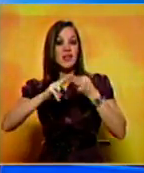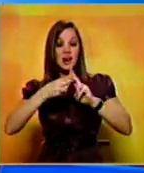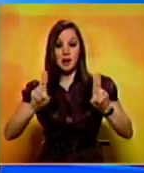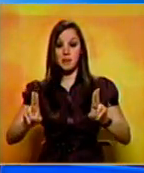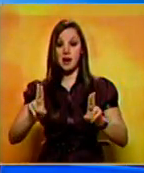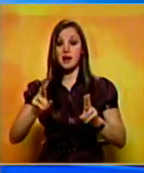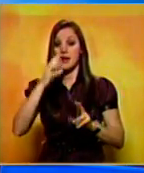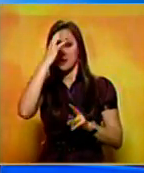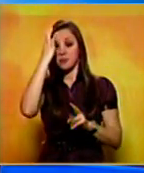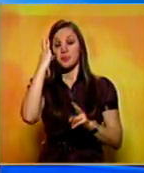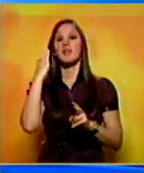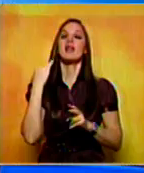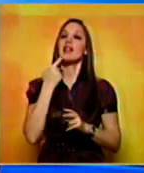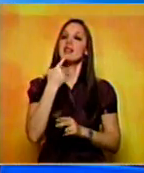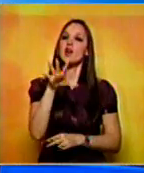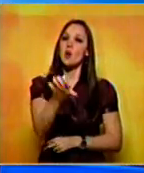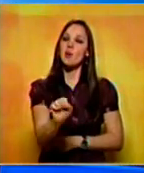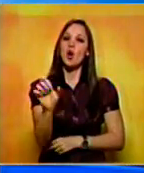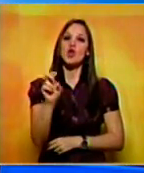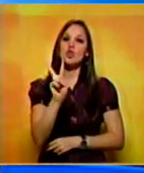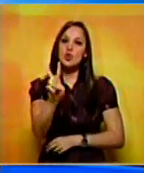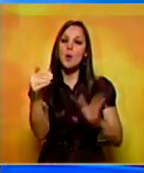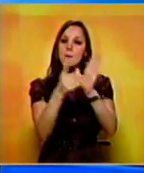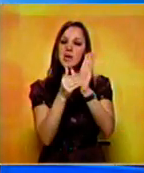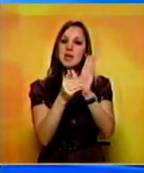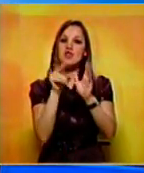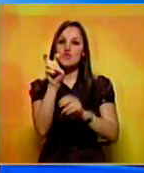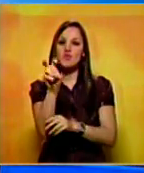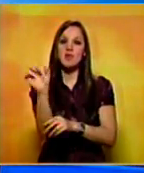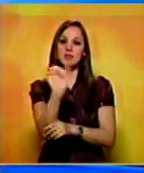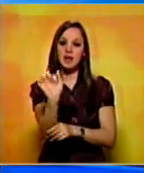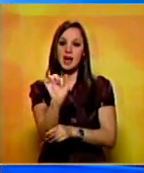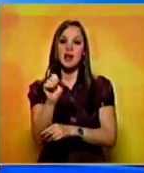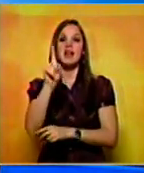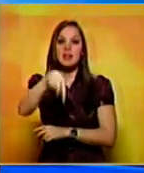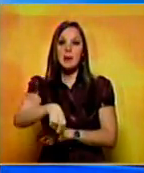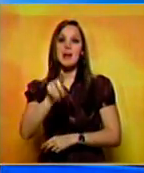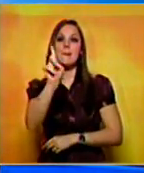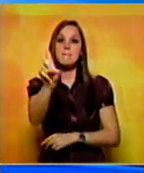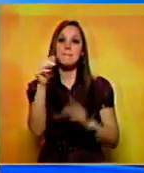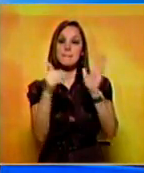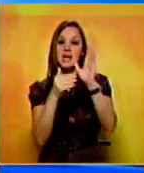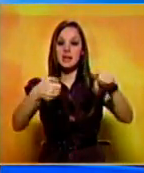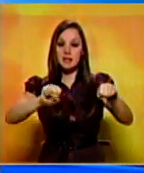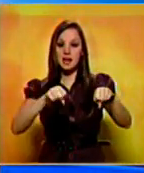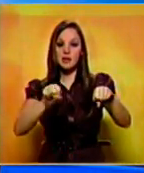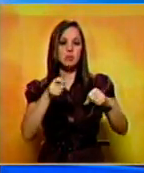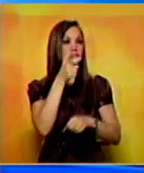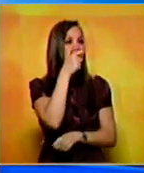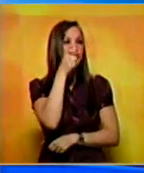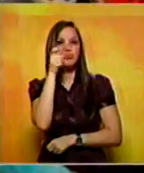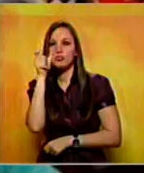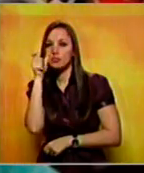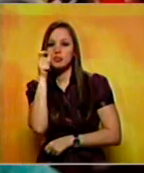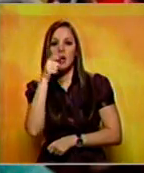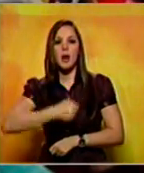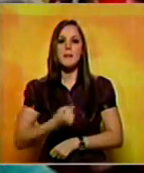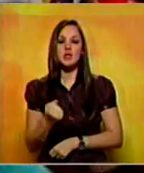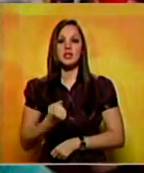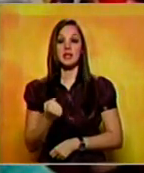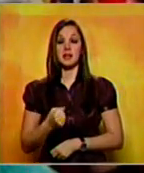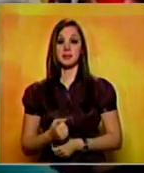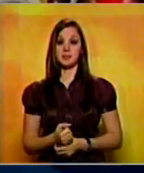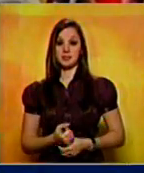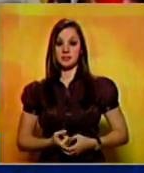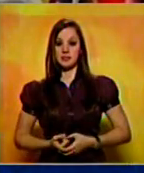de 2.000 nuevas patrullas y 1.000 motos para dotación de los cuerpos policiales. Gregory Brusual nos tiene todos los detalles. Vamos